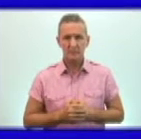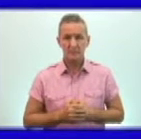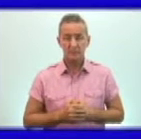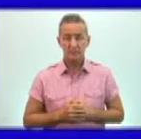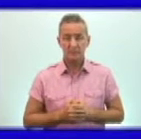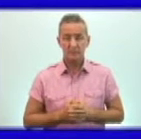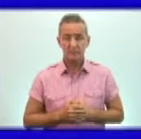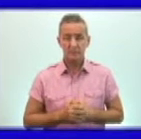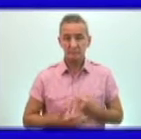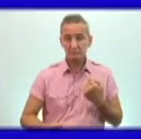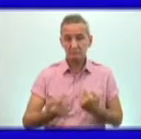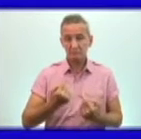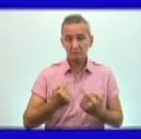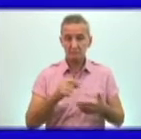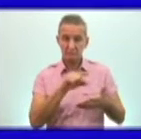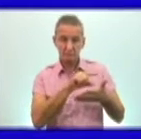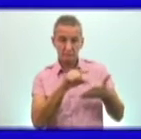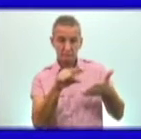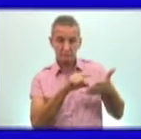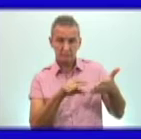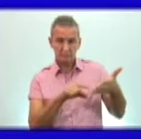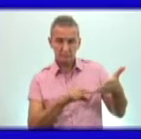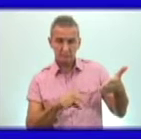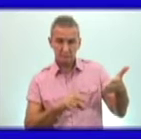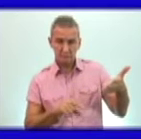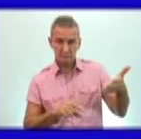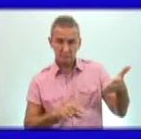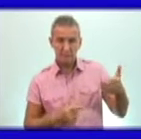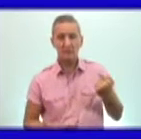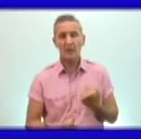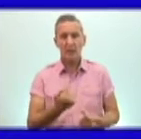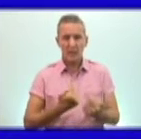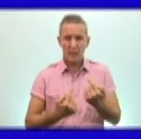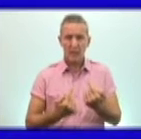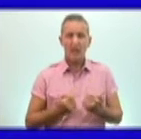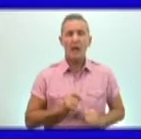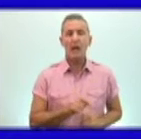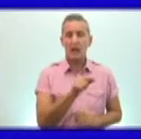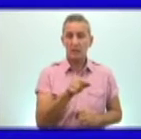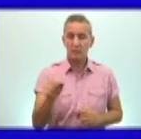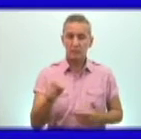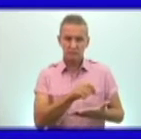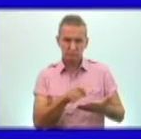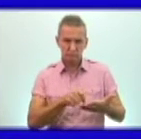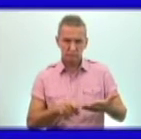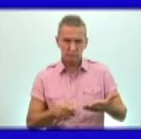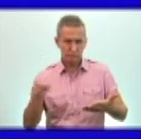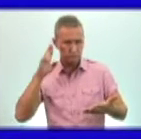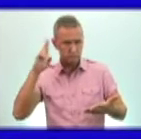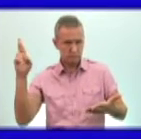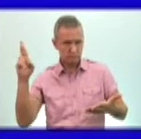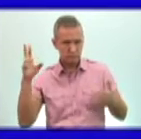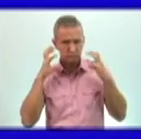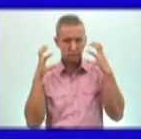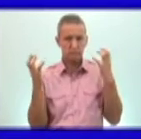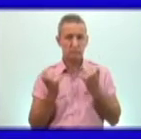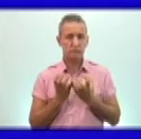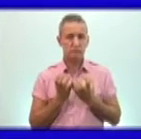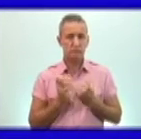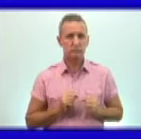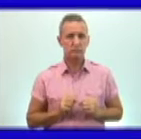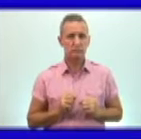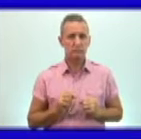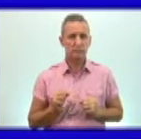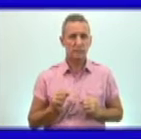Vayamos a algunas citas y algunas reflexiones que han hecho determinados ideólogos y revolucionarios sobre estos temas. Dice Carlos Marx, la razón